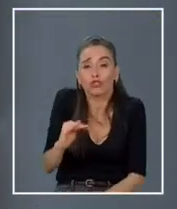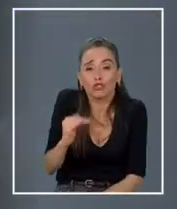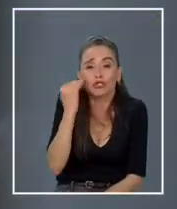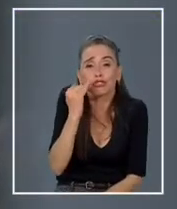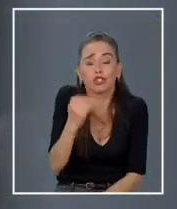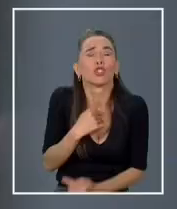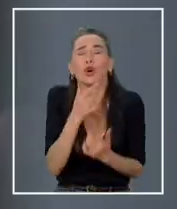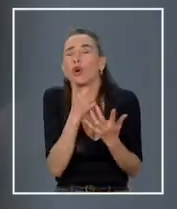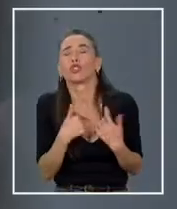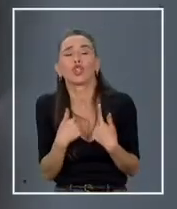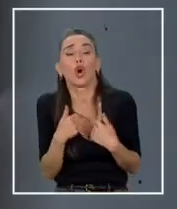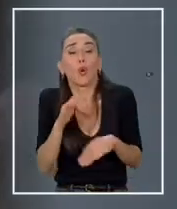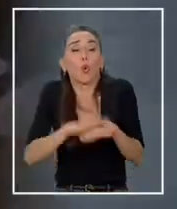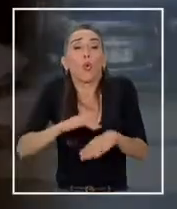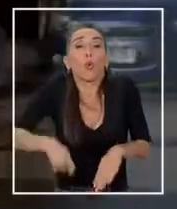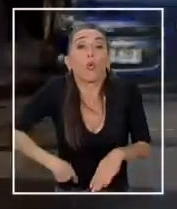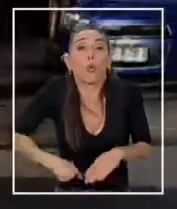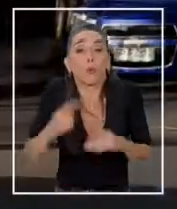cuestioné.